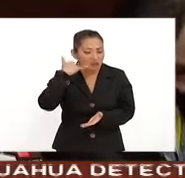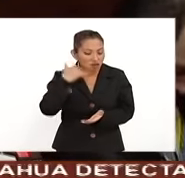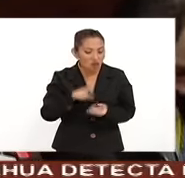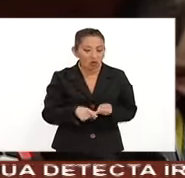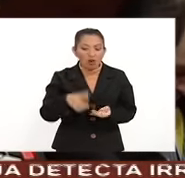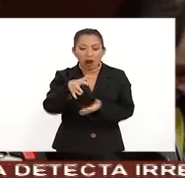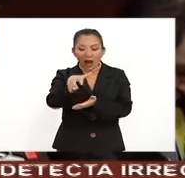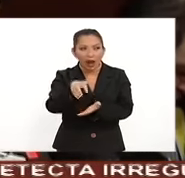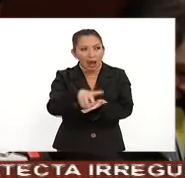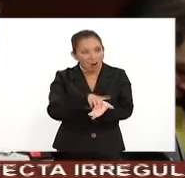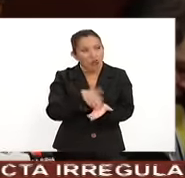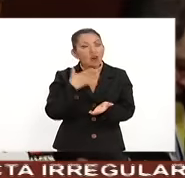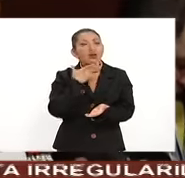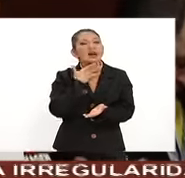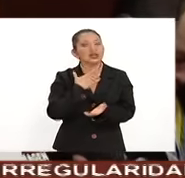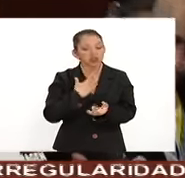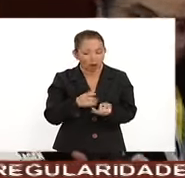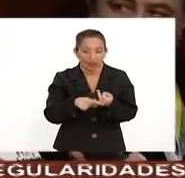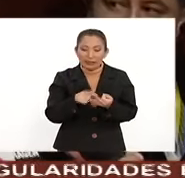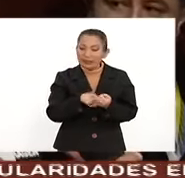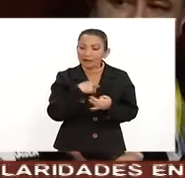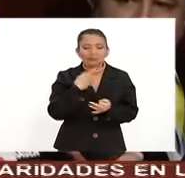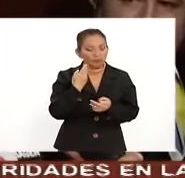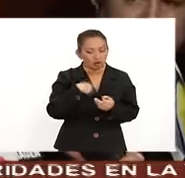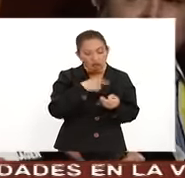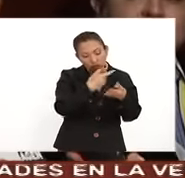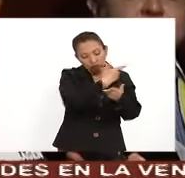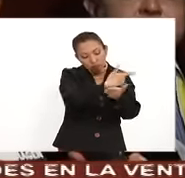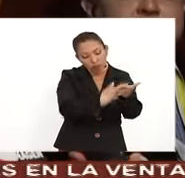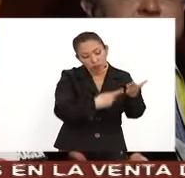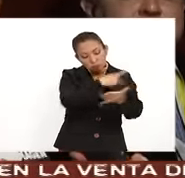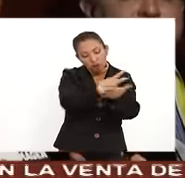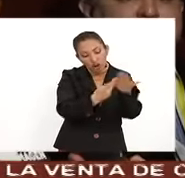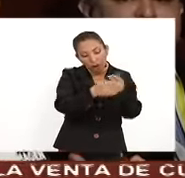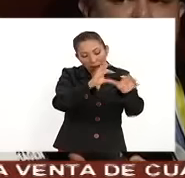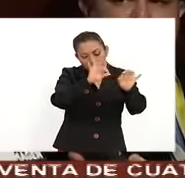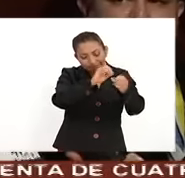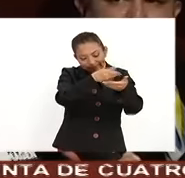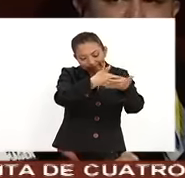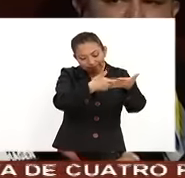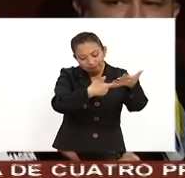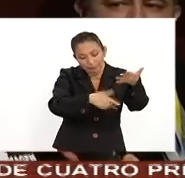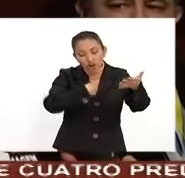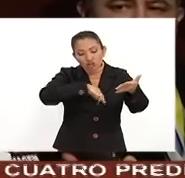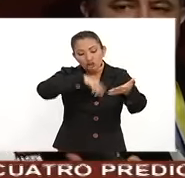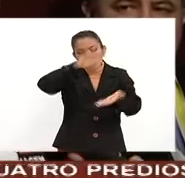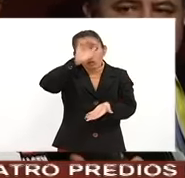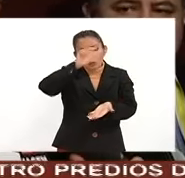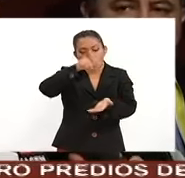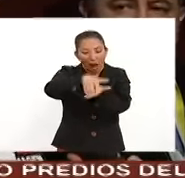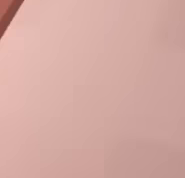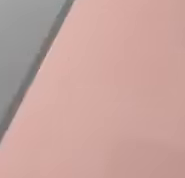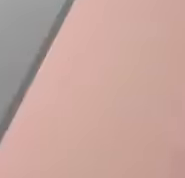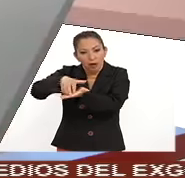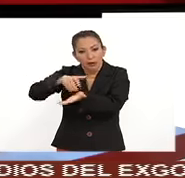a hacer ahorros en combustible. Es decir, estamos haciendo un programa detallado de todo lo que vamos a